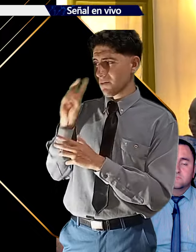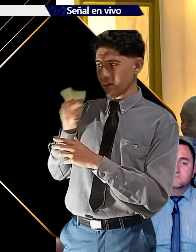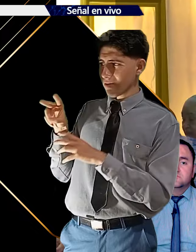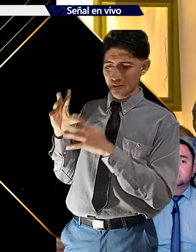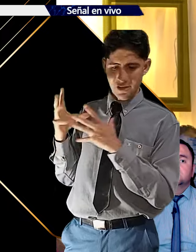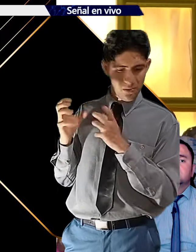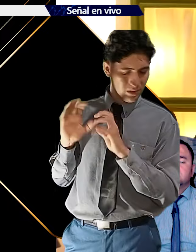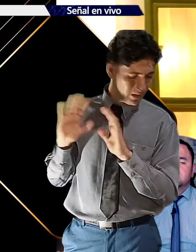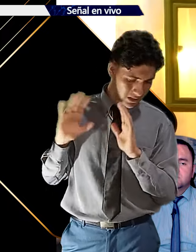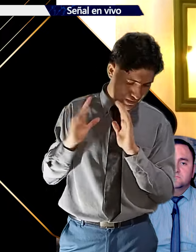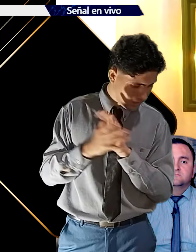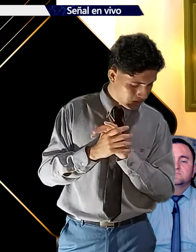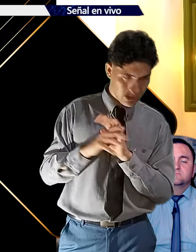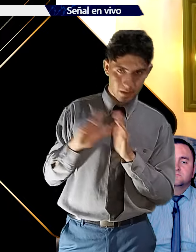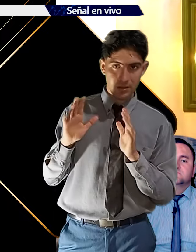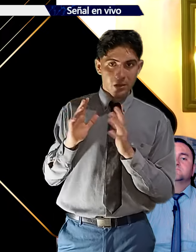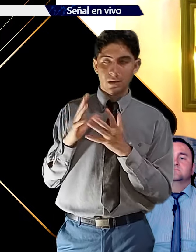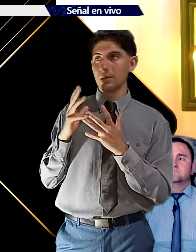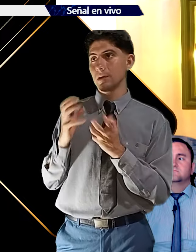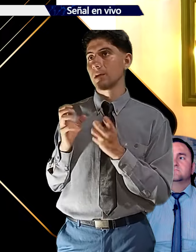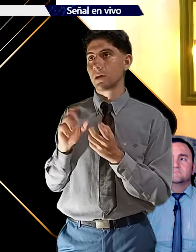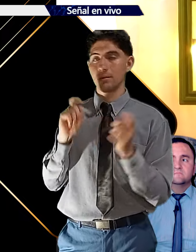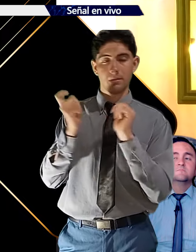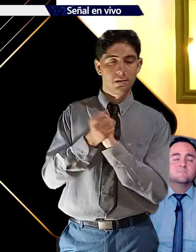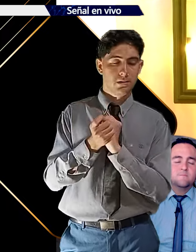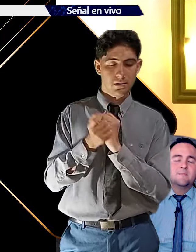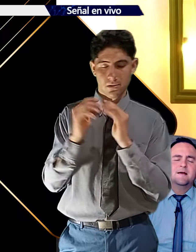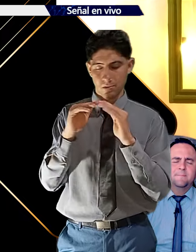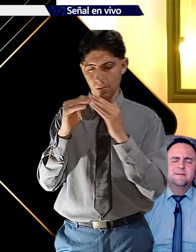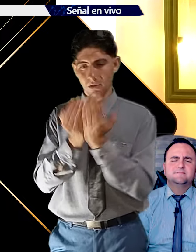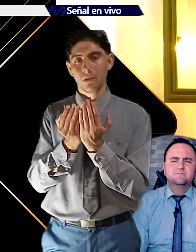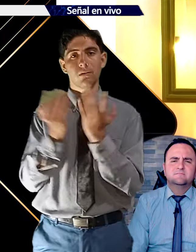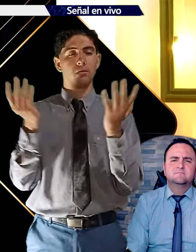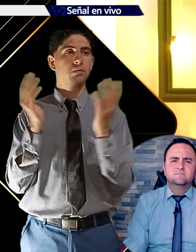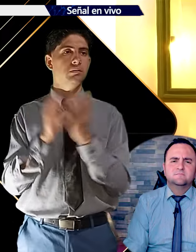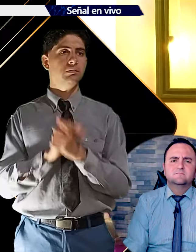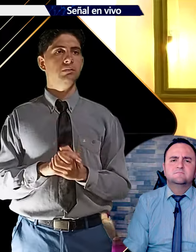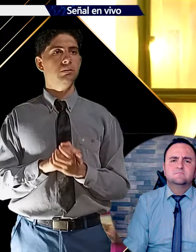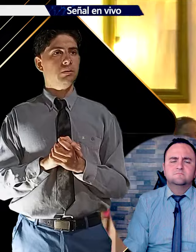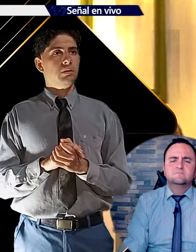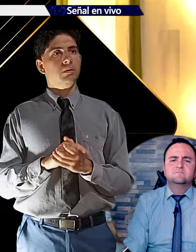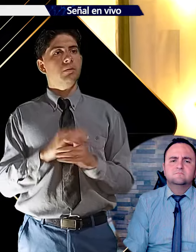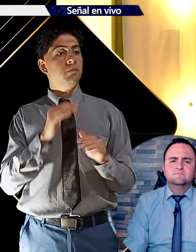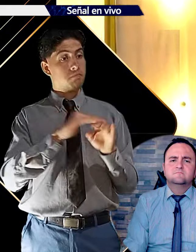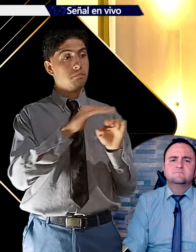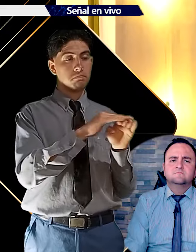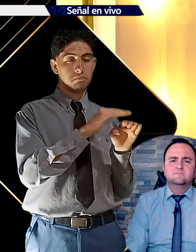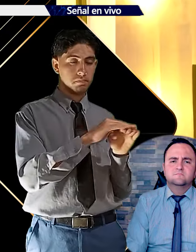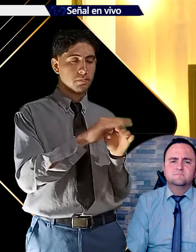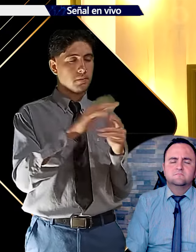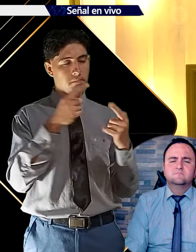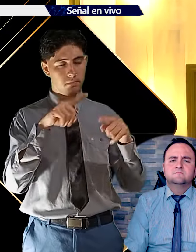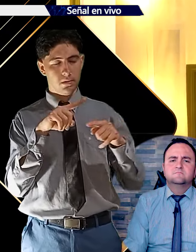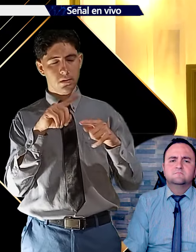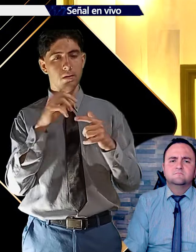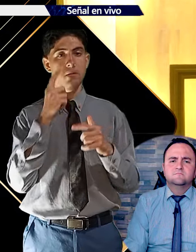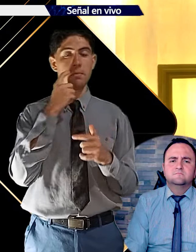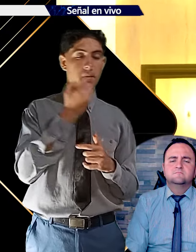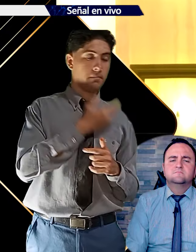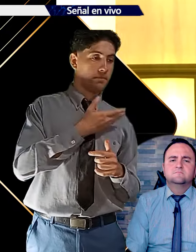Y a ella la agarré y le dije: venga. Entonces, y le dije a la líder de los adolescentes: vamos a comenzar programas más fuertes de oración, de